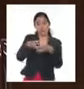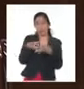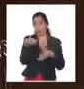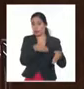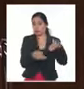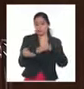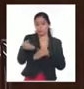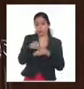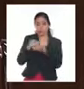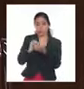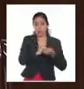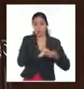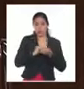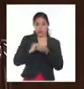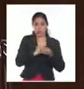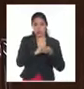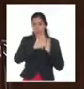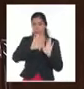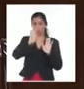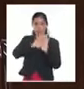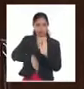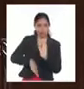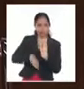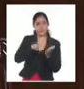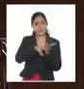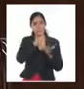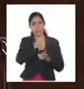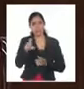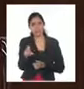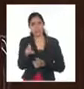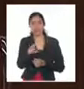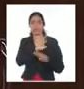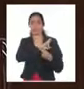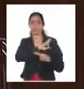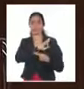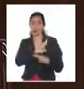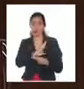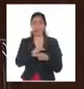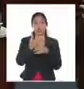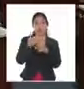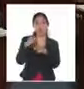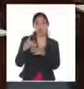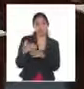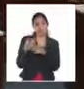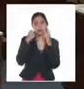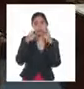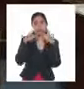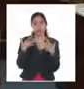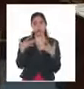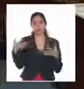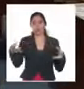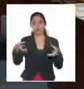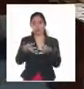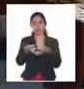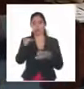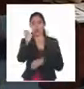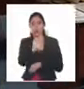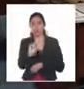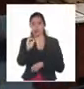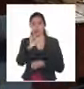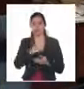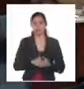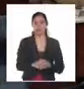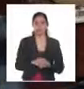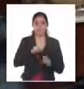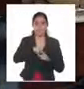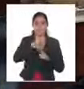de pertenecer al Comité Central debido a que cesaron en las responsabilidades por las que formaron parte de ese órgano. Asimismo, dio a